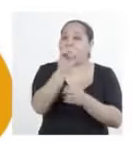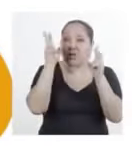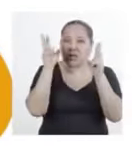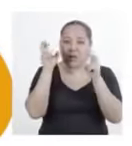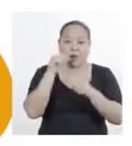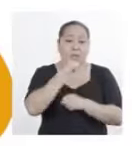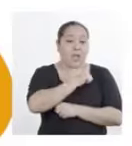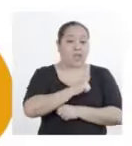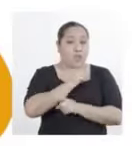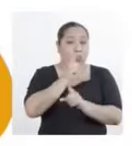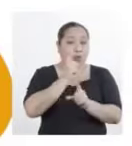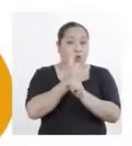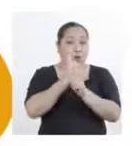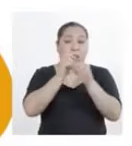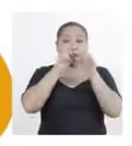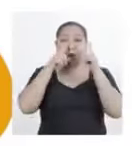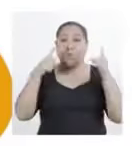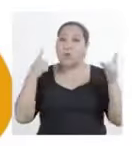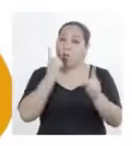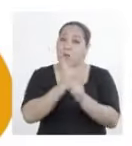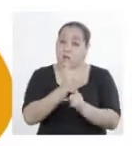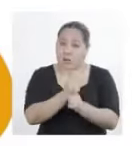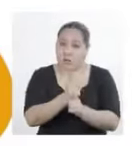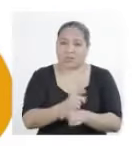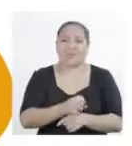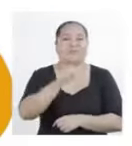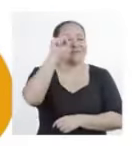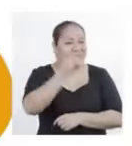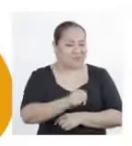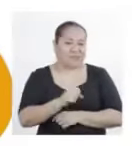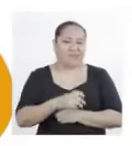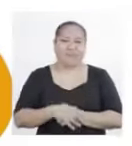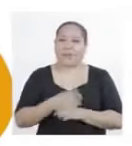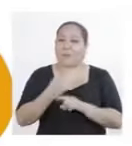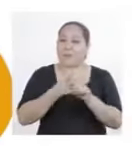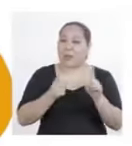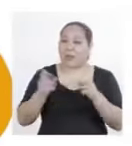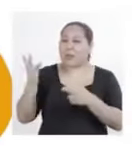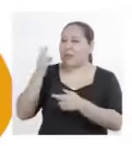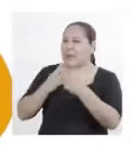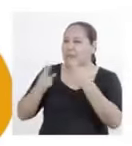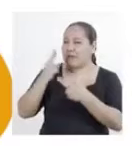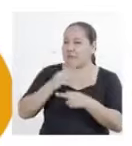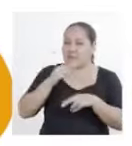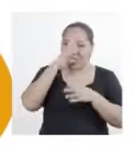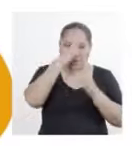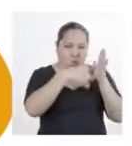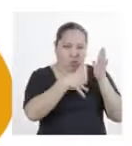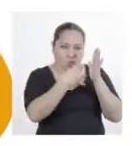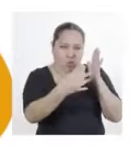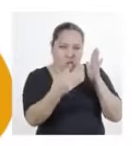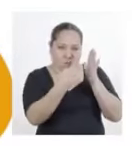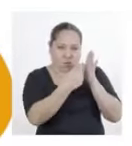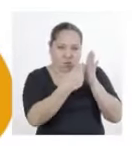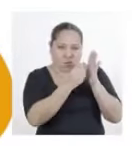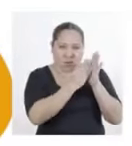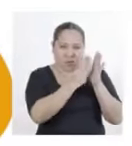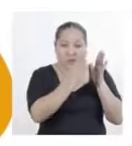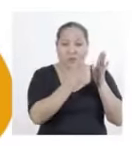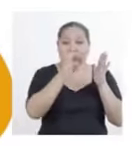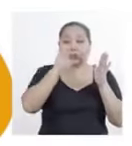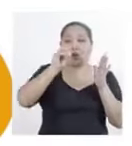el mismo tema Usando la actitud apropiada y el lenguaje apropiado Precisamente Pero volviendo a nuestro